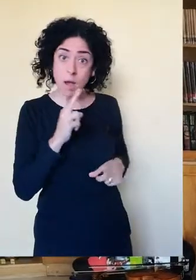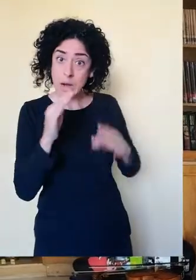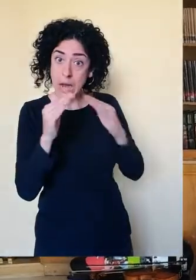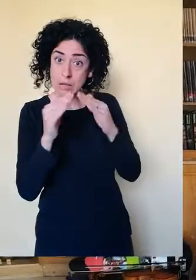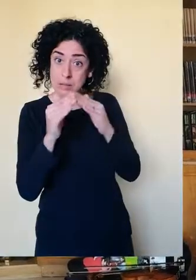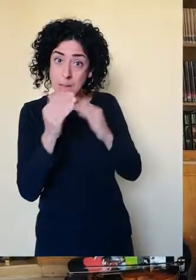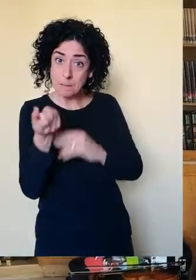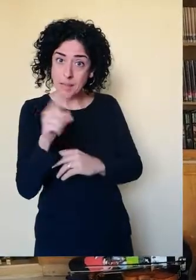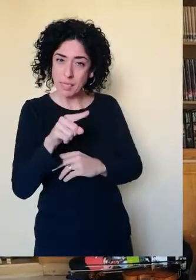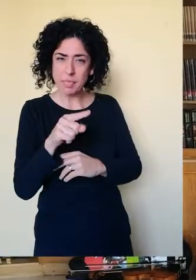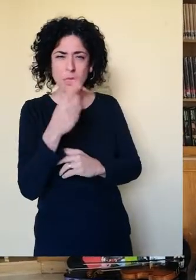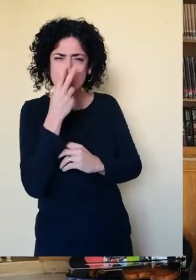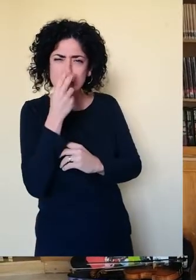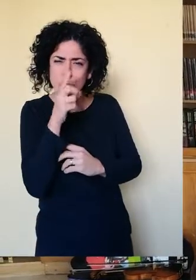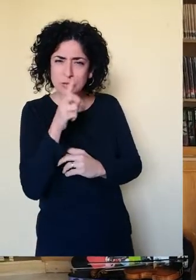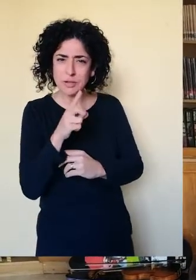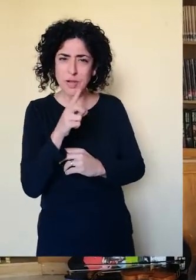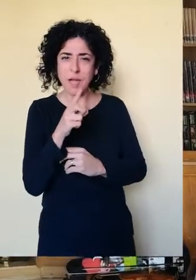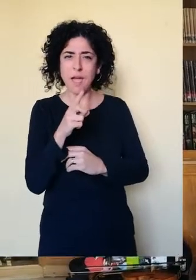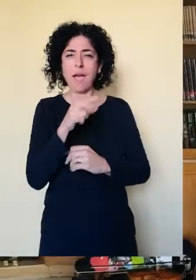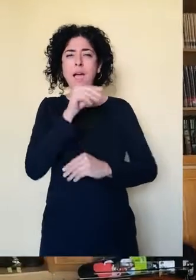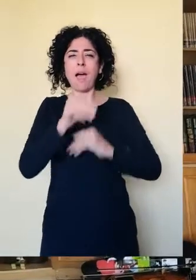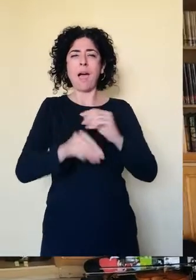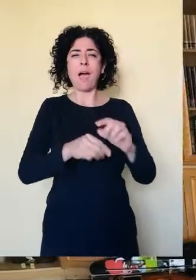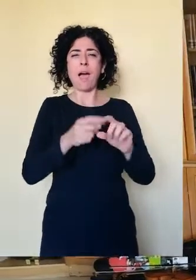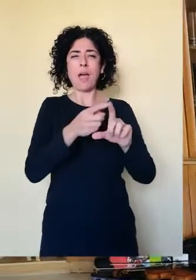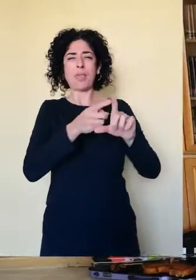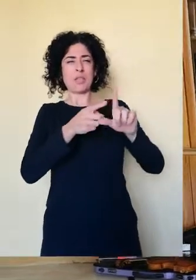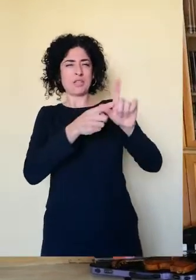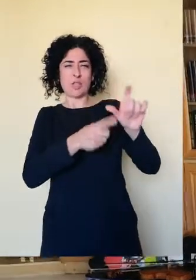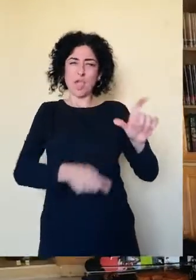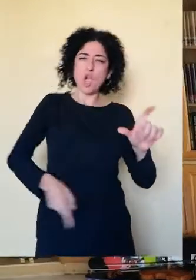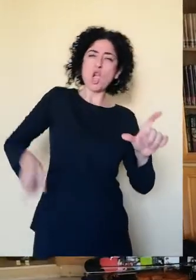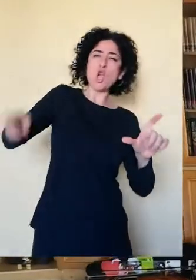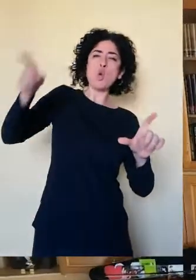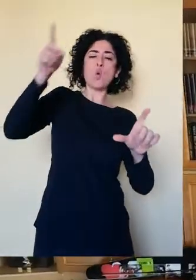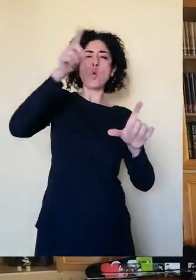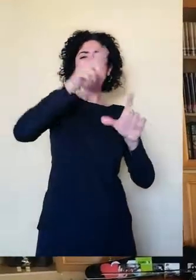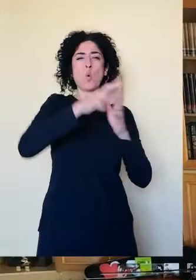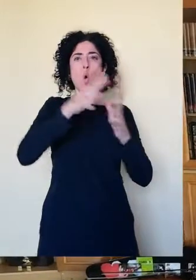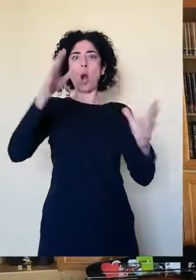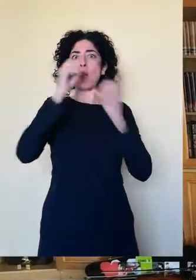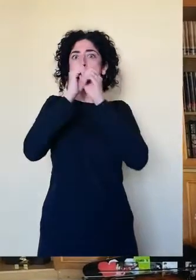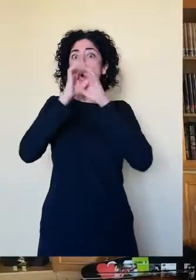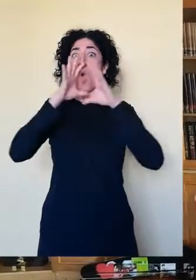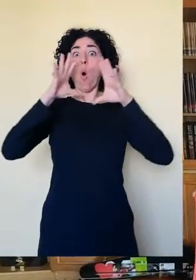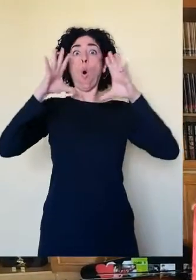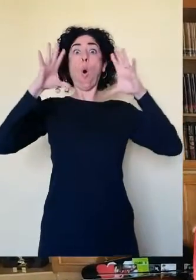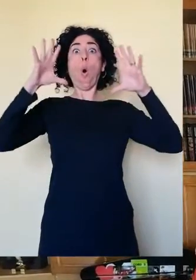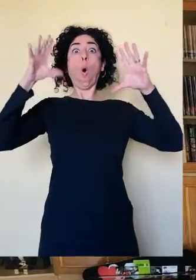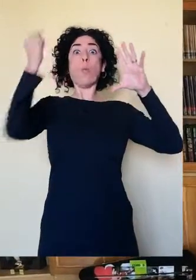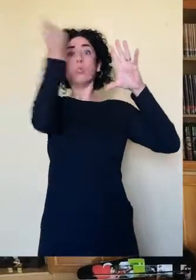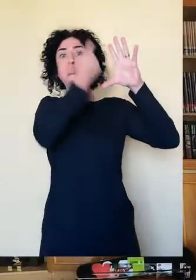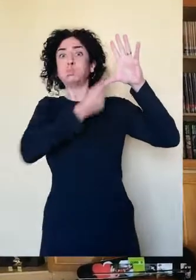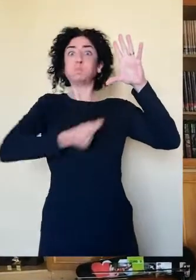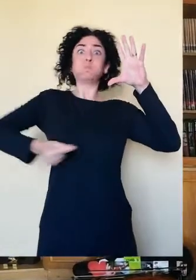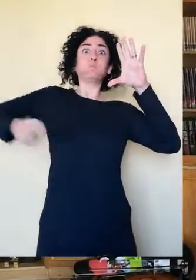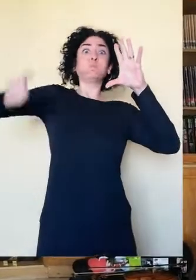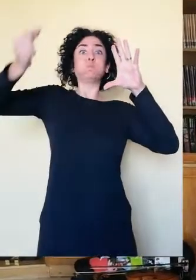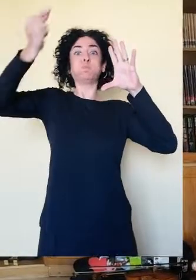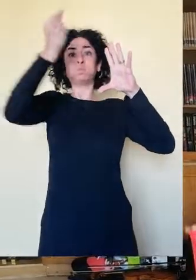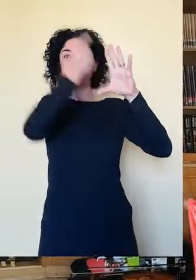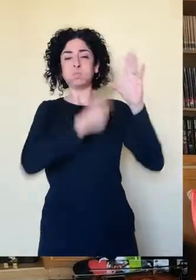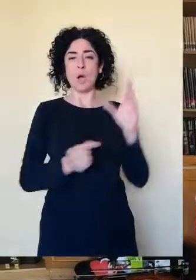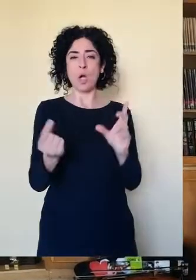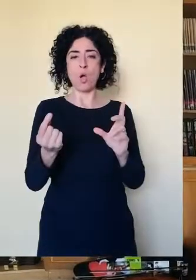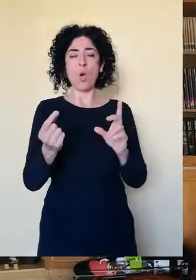buscar una en casa, vamos a jugar con hacer círculo gigante, gigante, gigante, dibujando un globo gigante, ¿sí? Vamos a